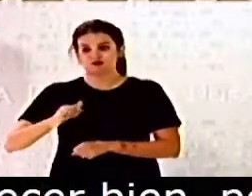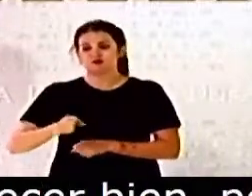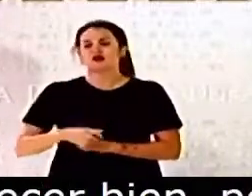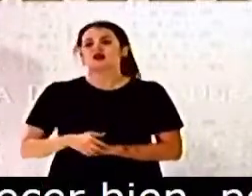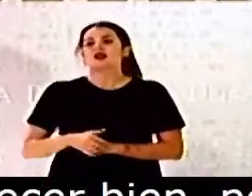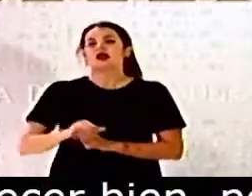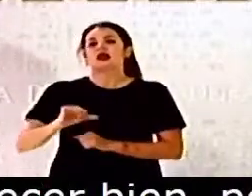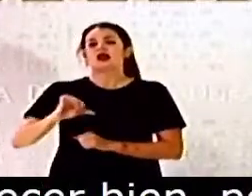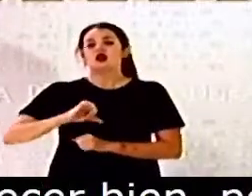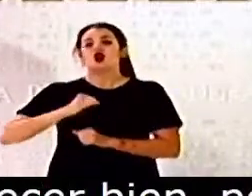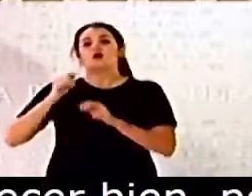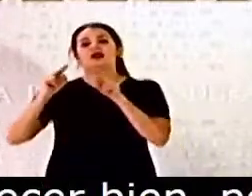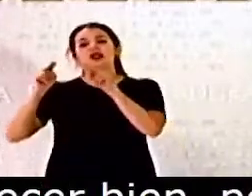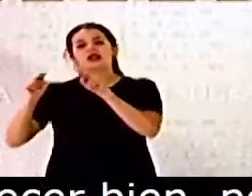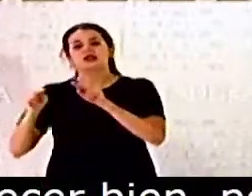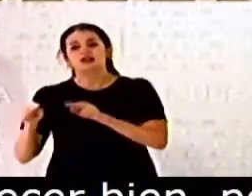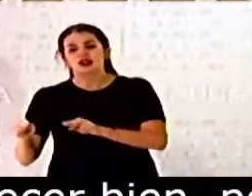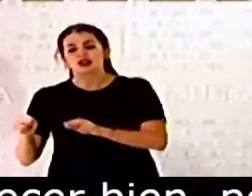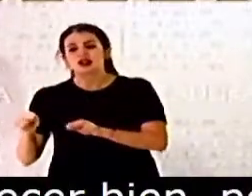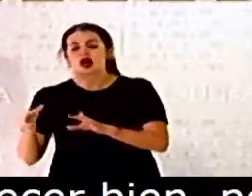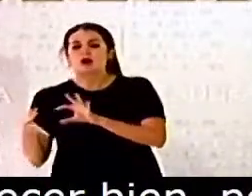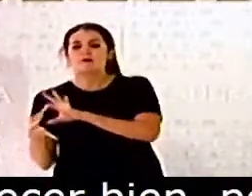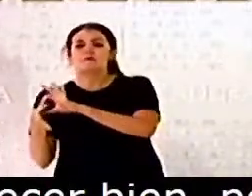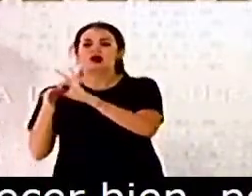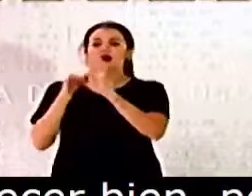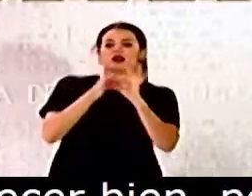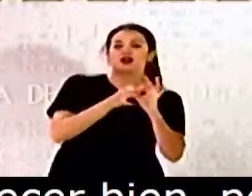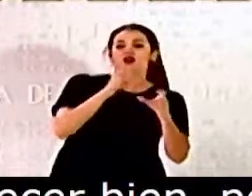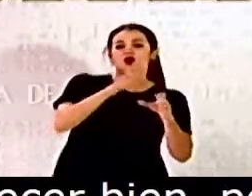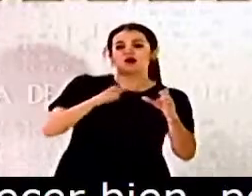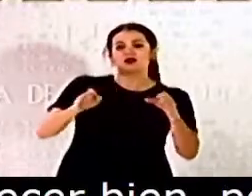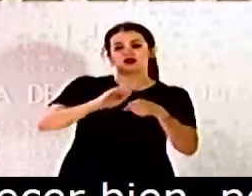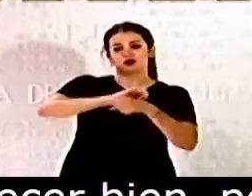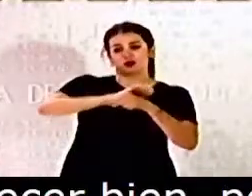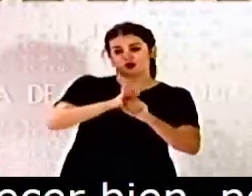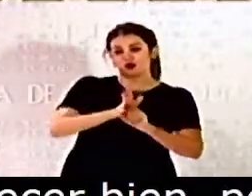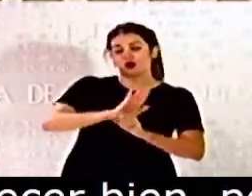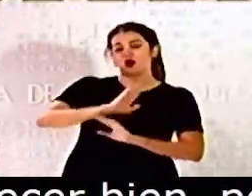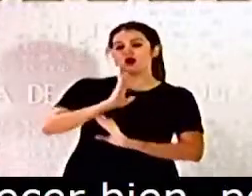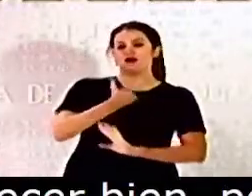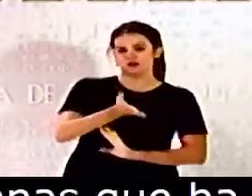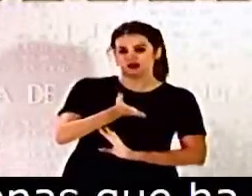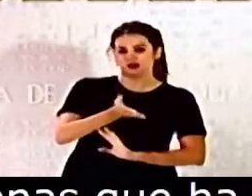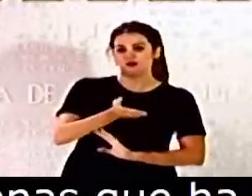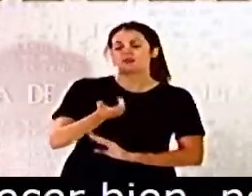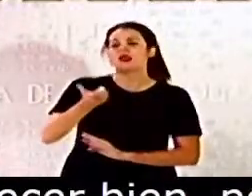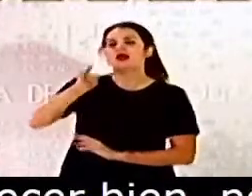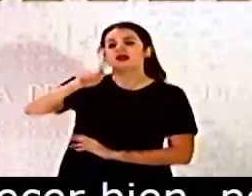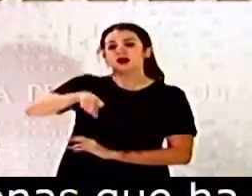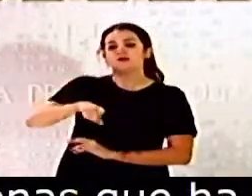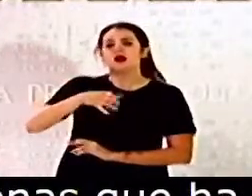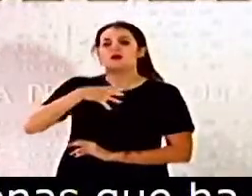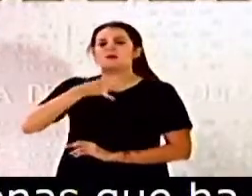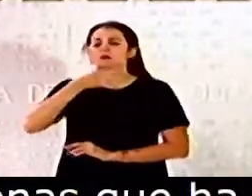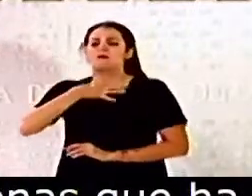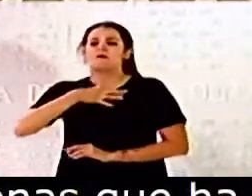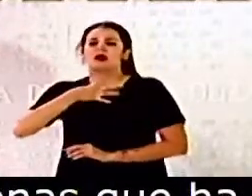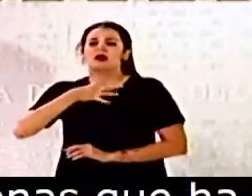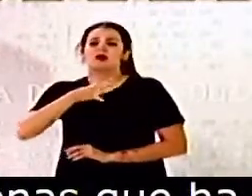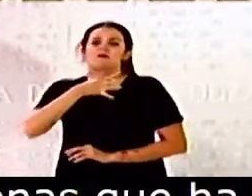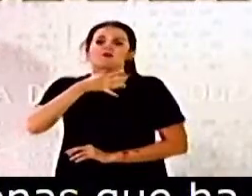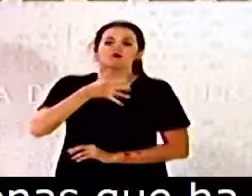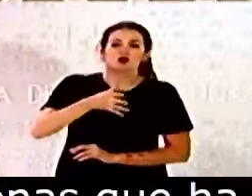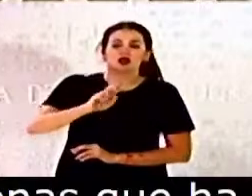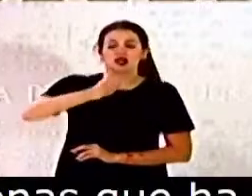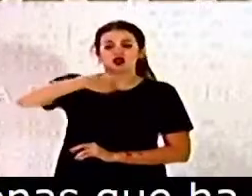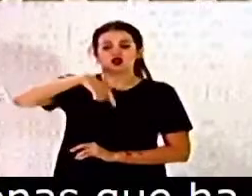en función de las personas que se infectan. Y, en segundo lugar, tenemos al